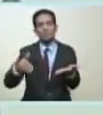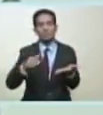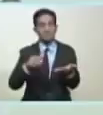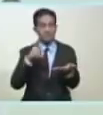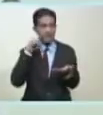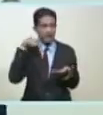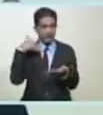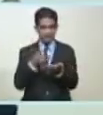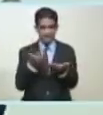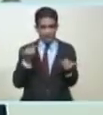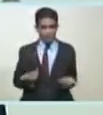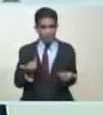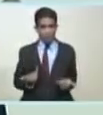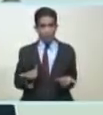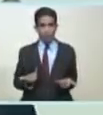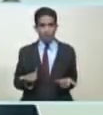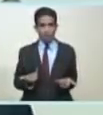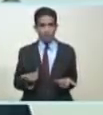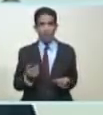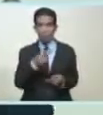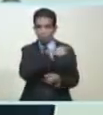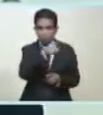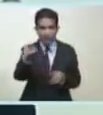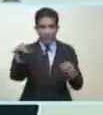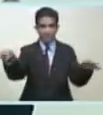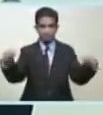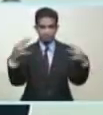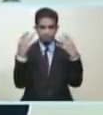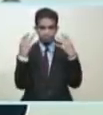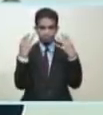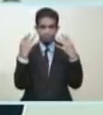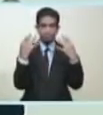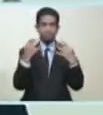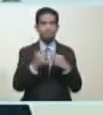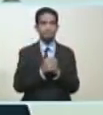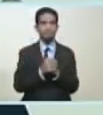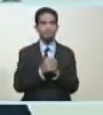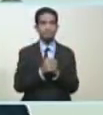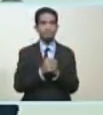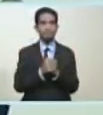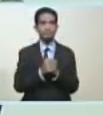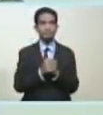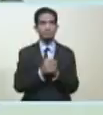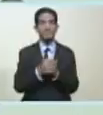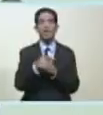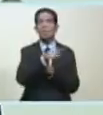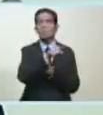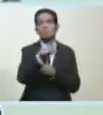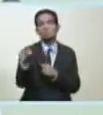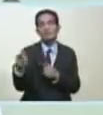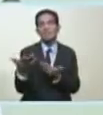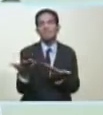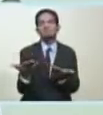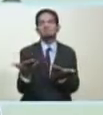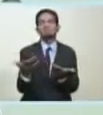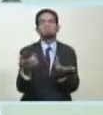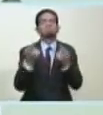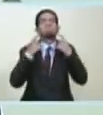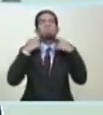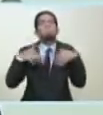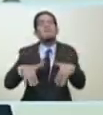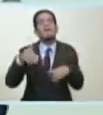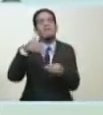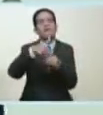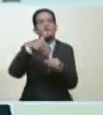juego, compatriotas venezolanos que me escuchan y votaron por el candidato Henry Falcón, se quedaron sin candidato,